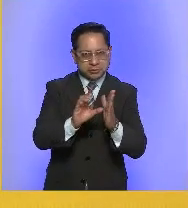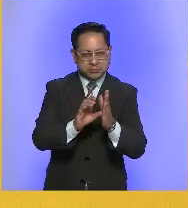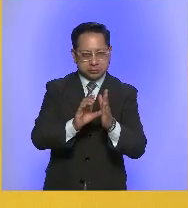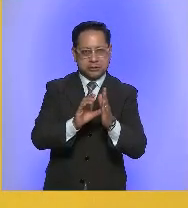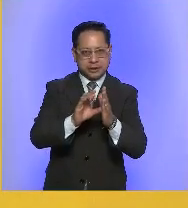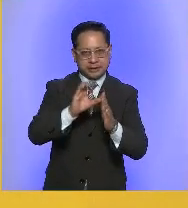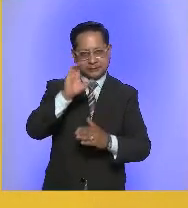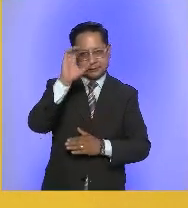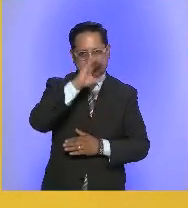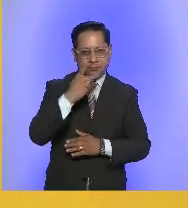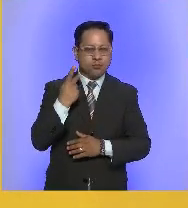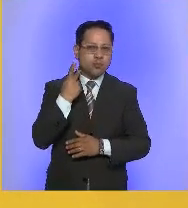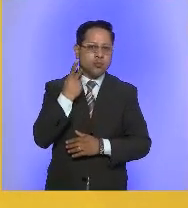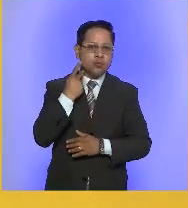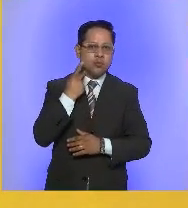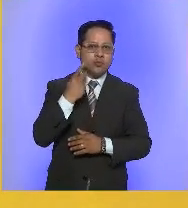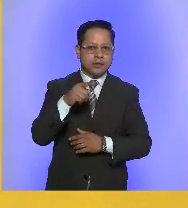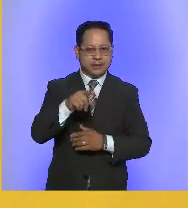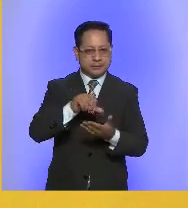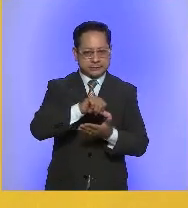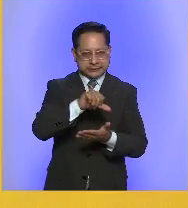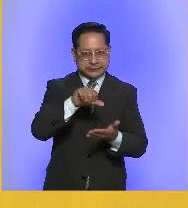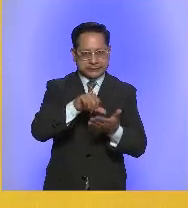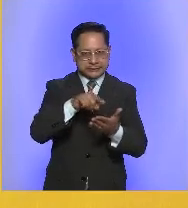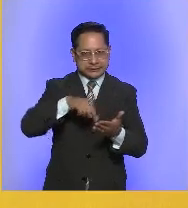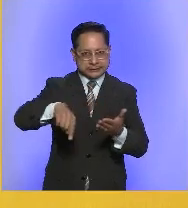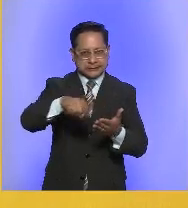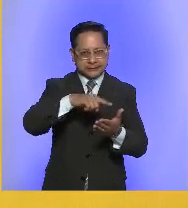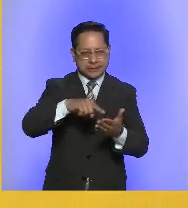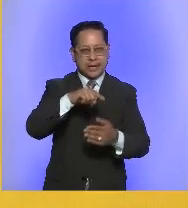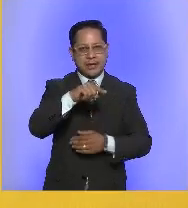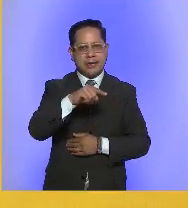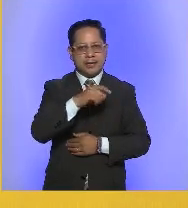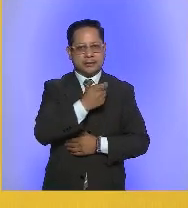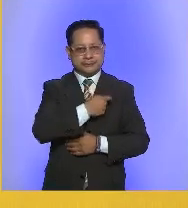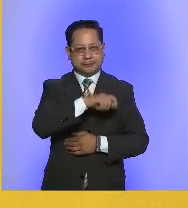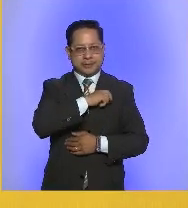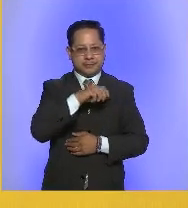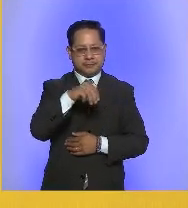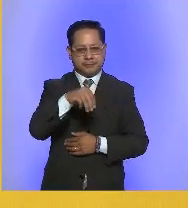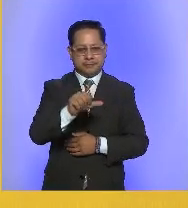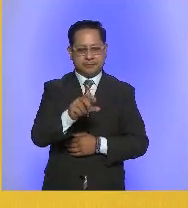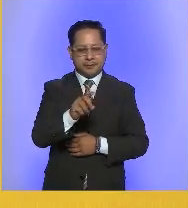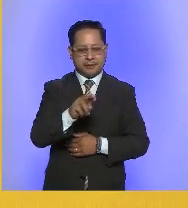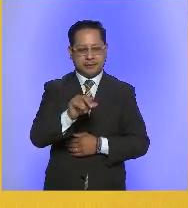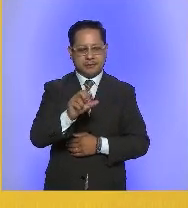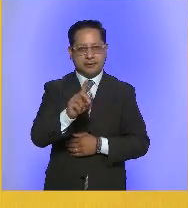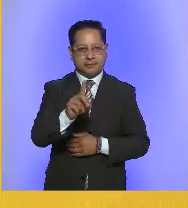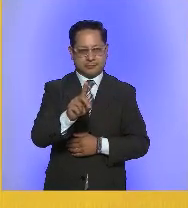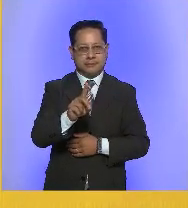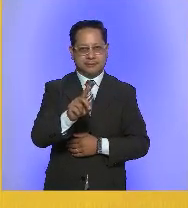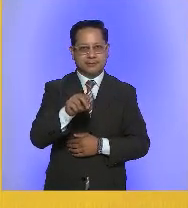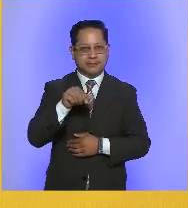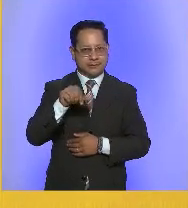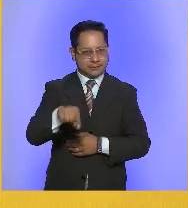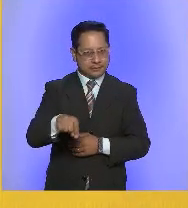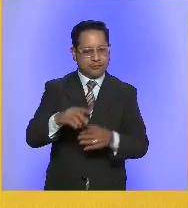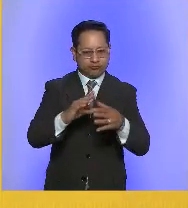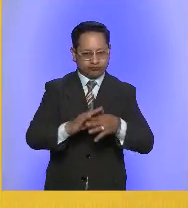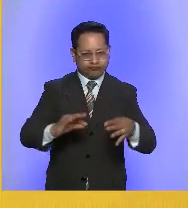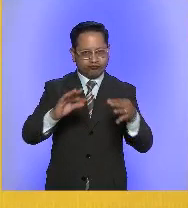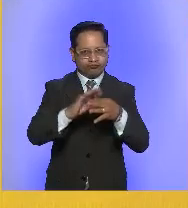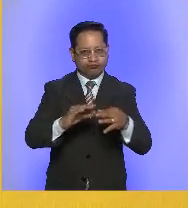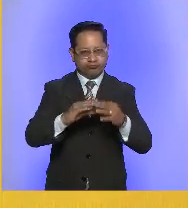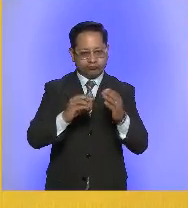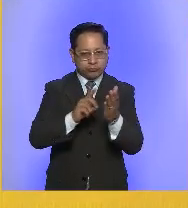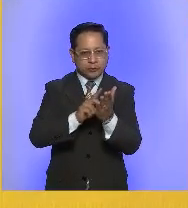y Constitucionales de Madrid, España. Docente investigadora de la Unidad Académica de Derecho en la Universidad Autónoma de